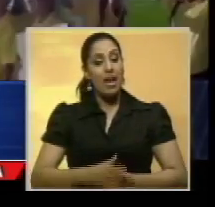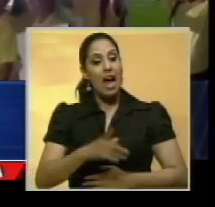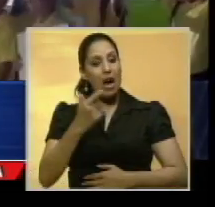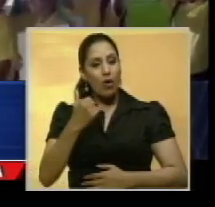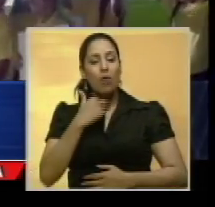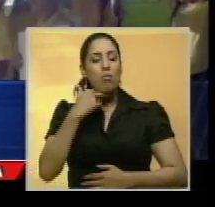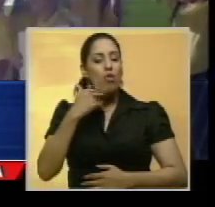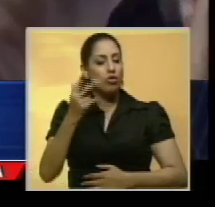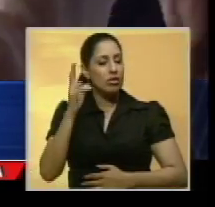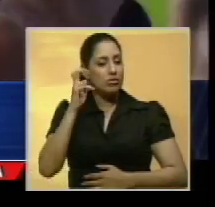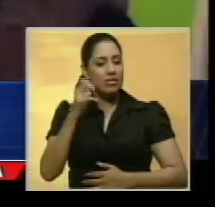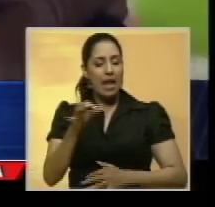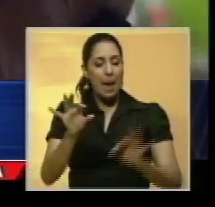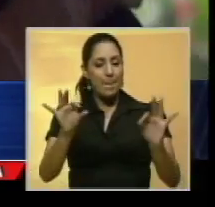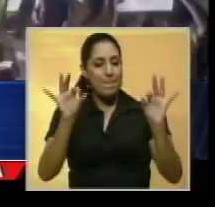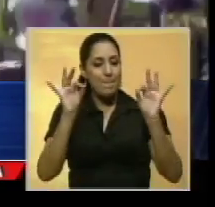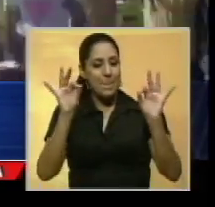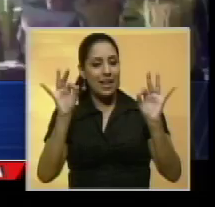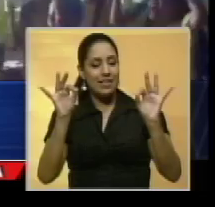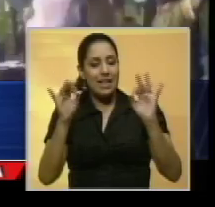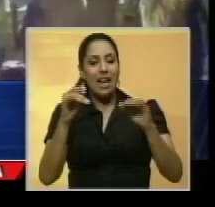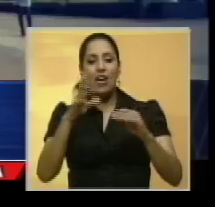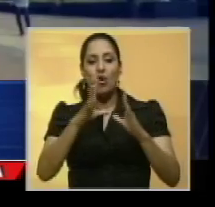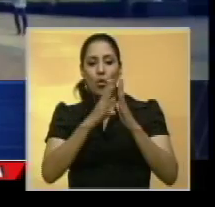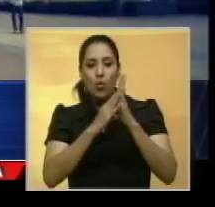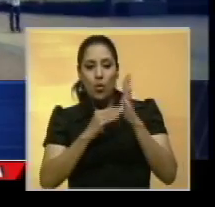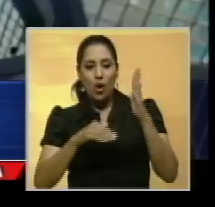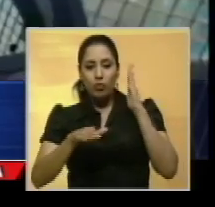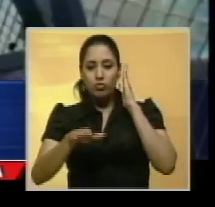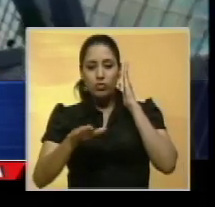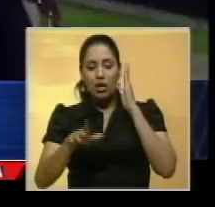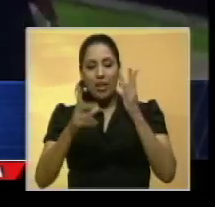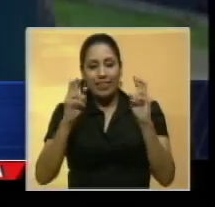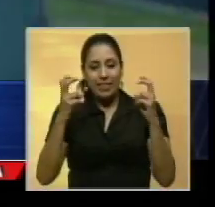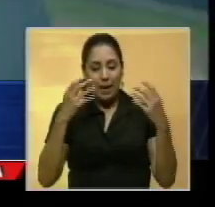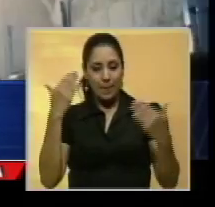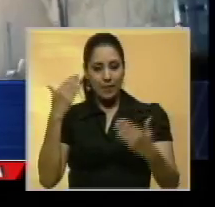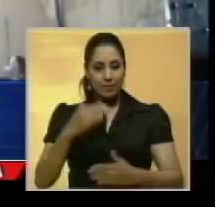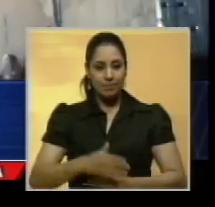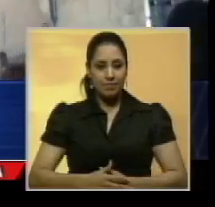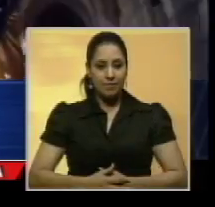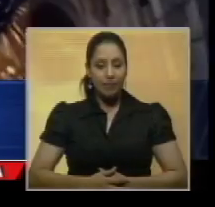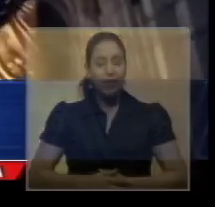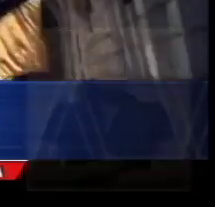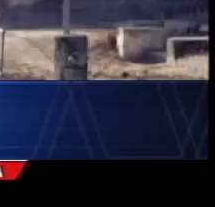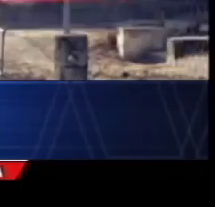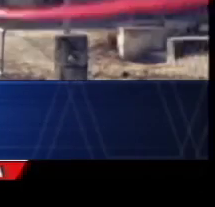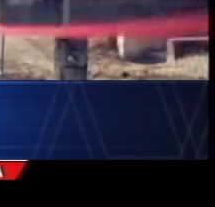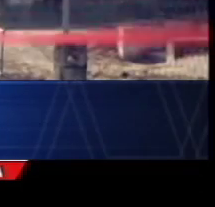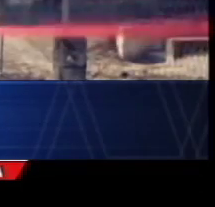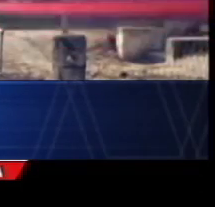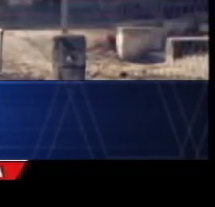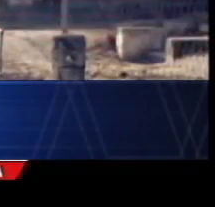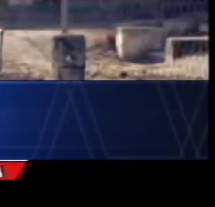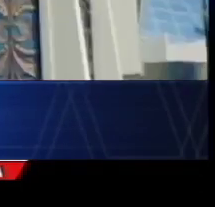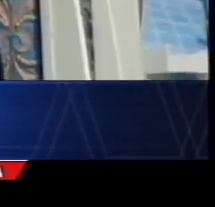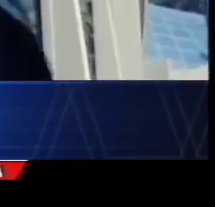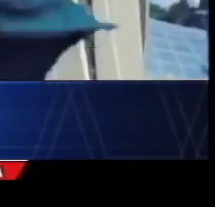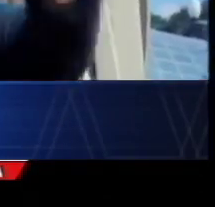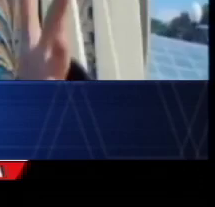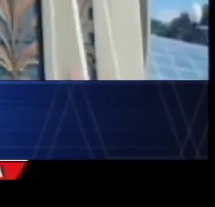unas voces muy especiales en la versión remix de este tema. Los detalles con Cariel